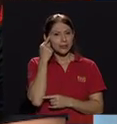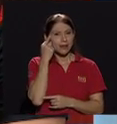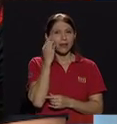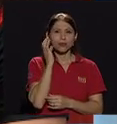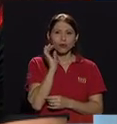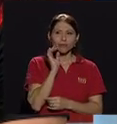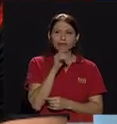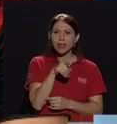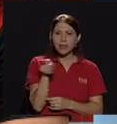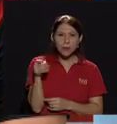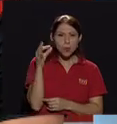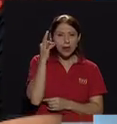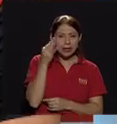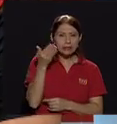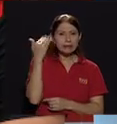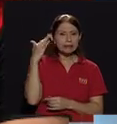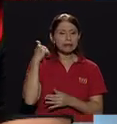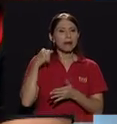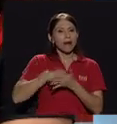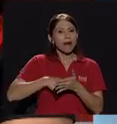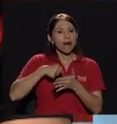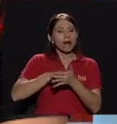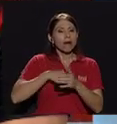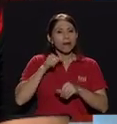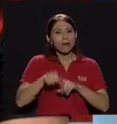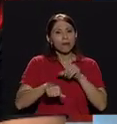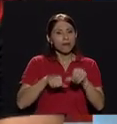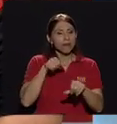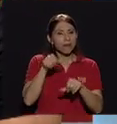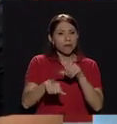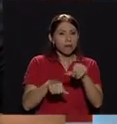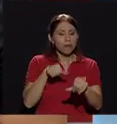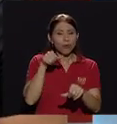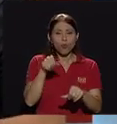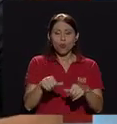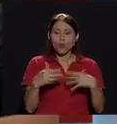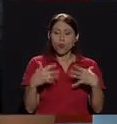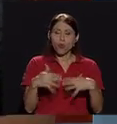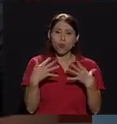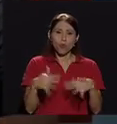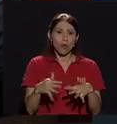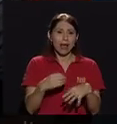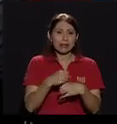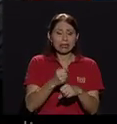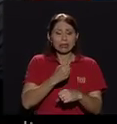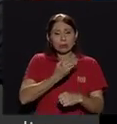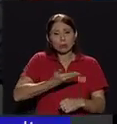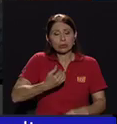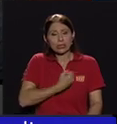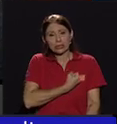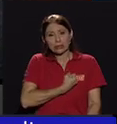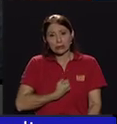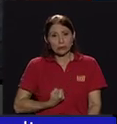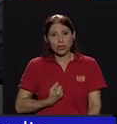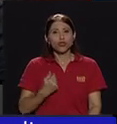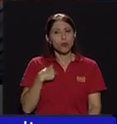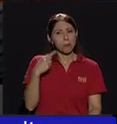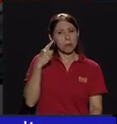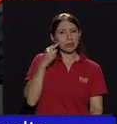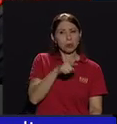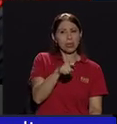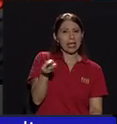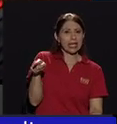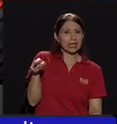en estas mujeres, ¿verdad?, todo el esfuerzo en caballo y todo, yo me imagino, bueno, cuál era la emoción